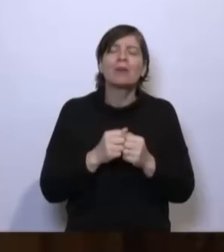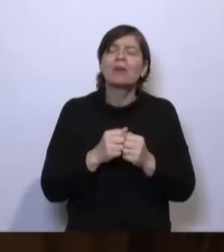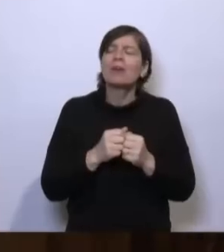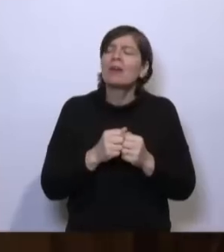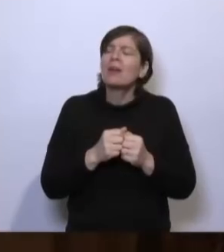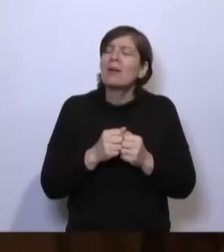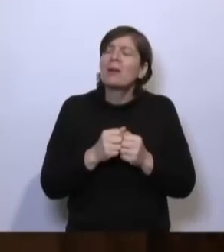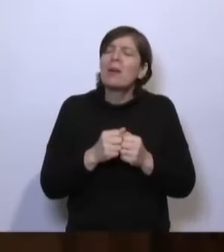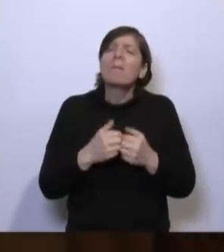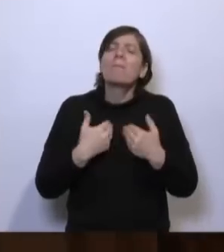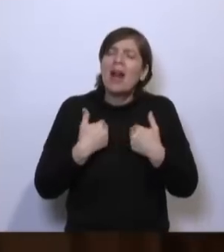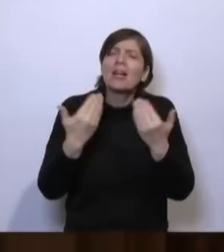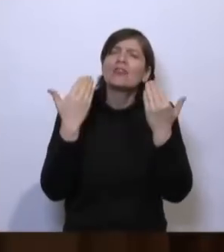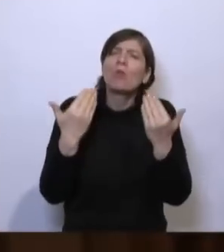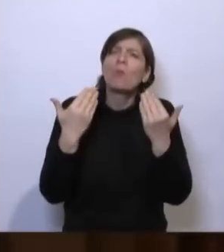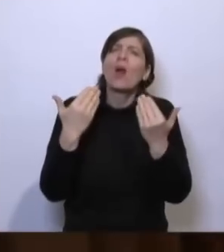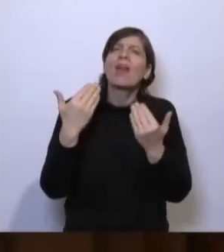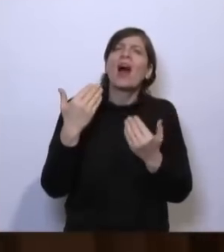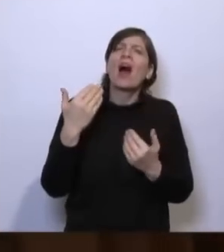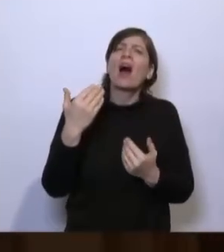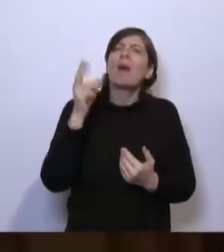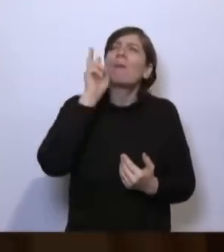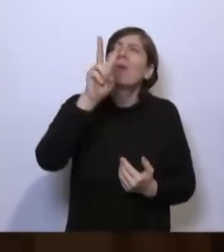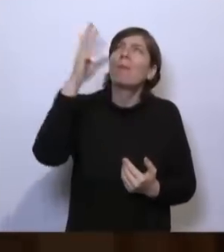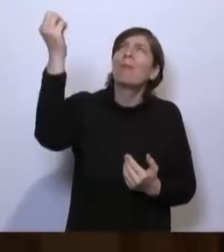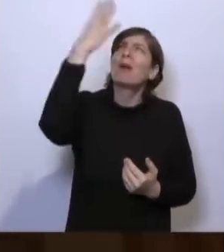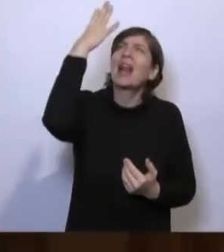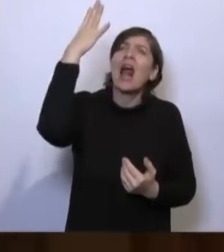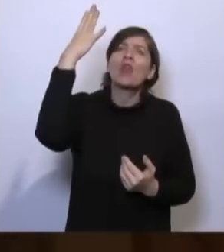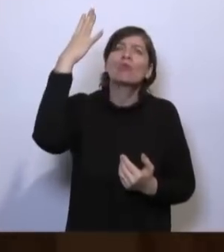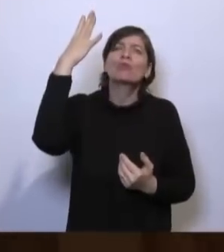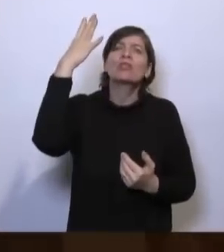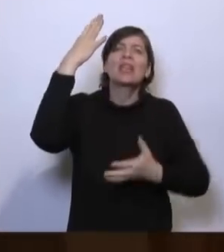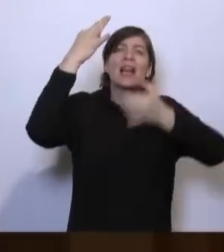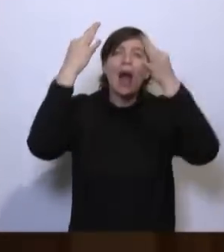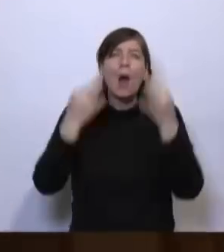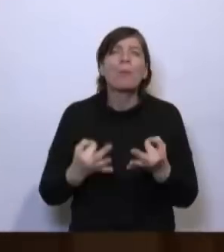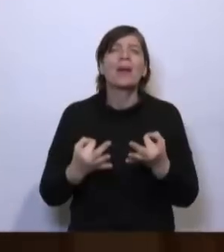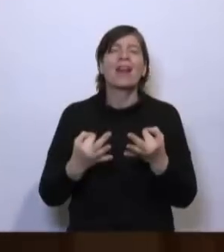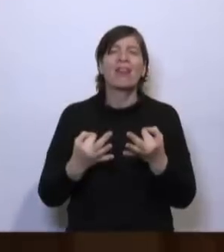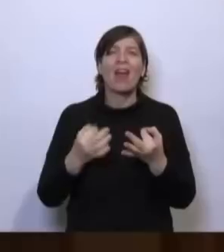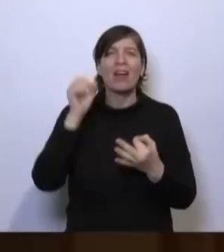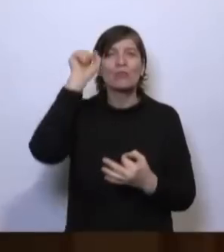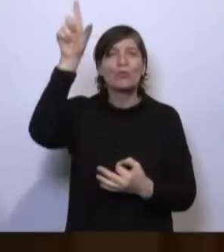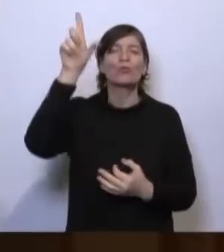Señor, para que vea la luz de tu